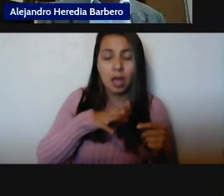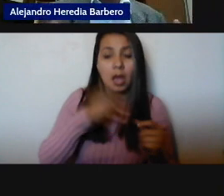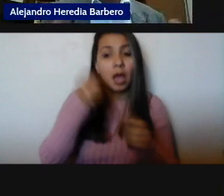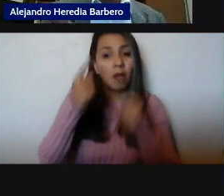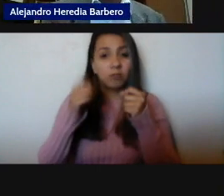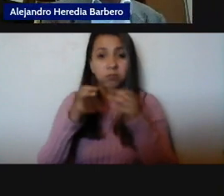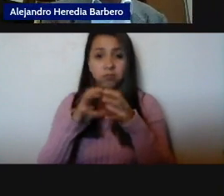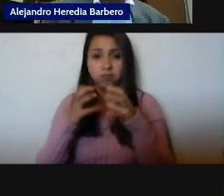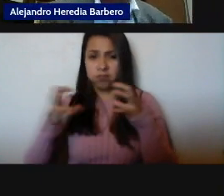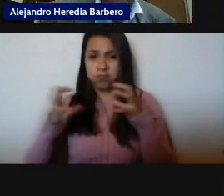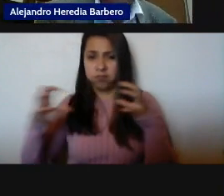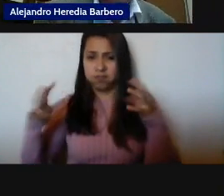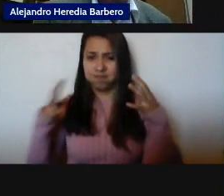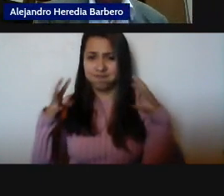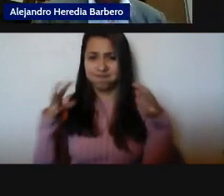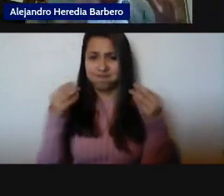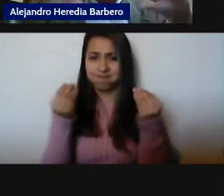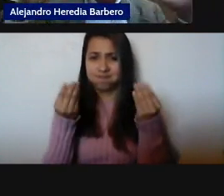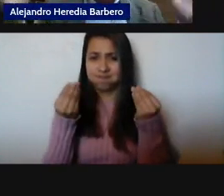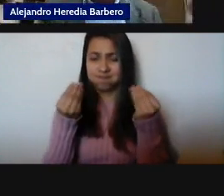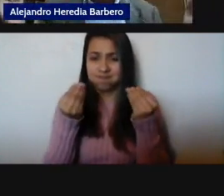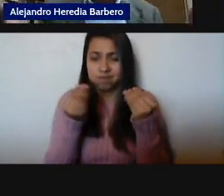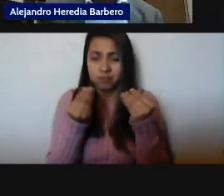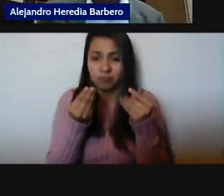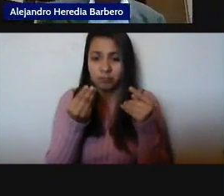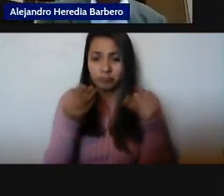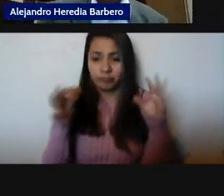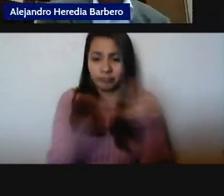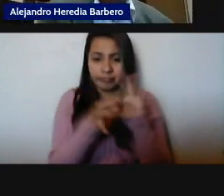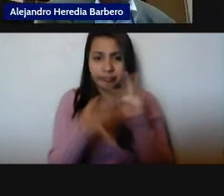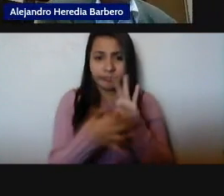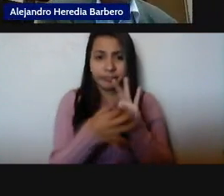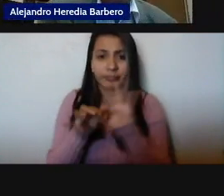y unos son macromoleculares, es decir, ya son cosas que parecen